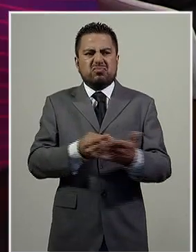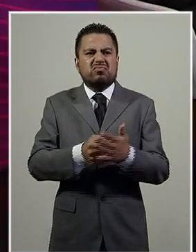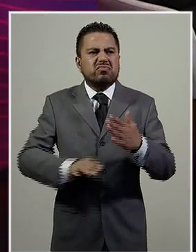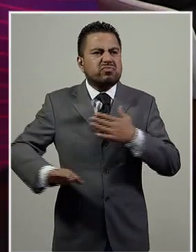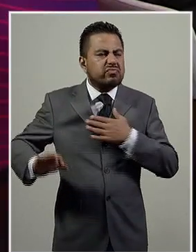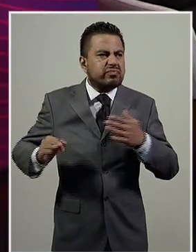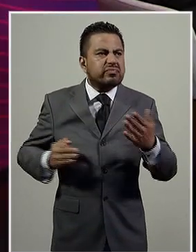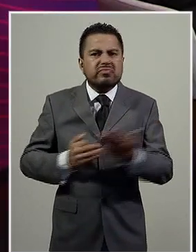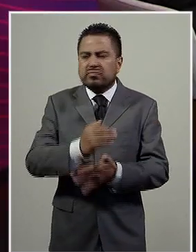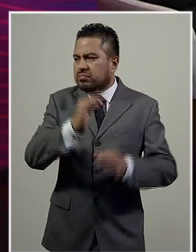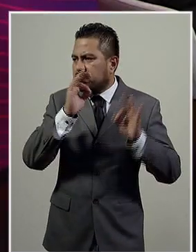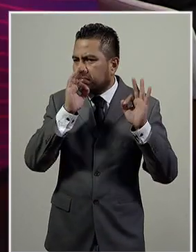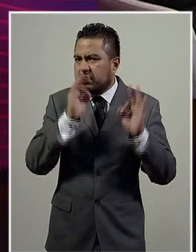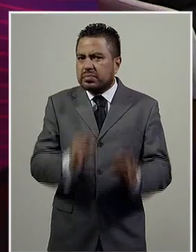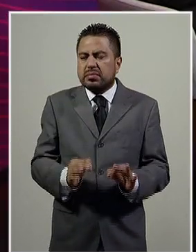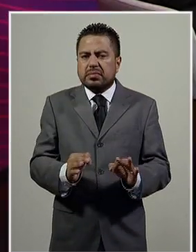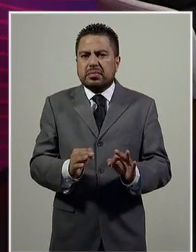¿no?